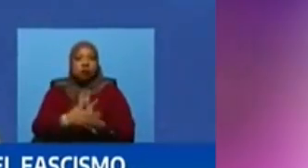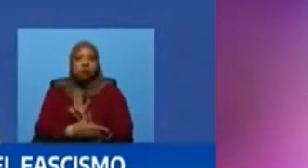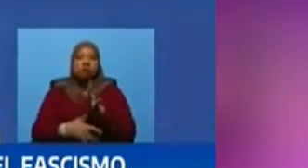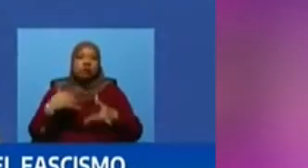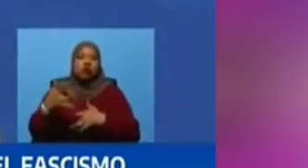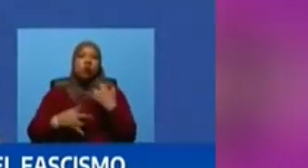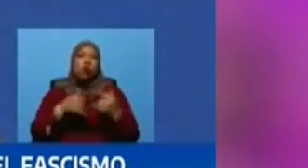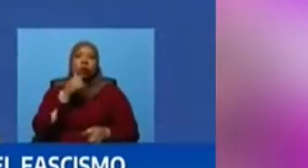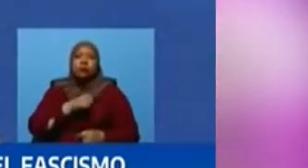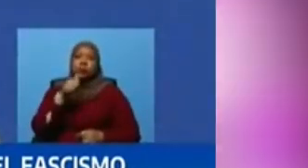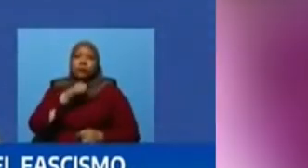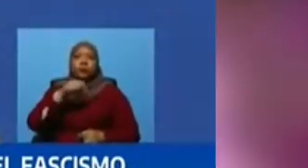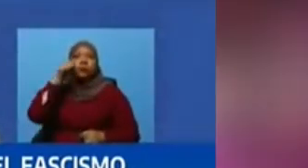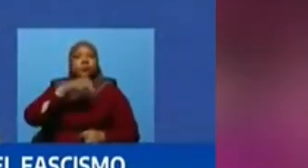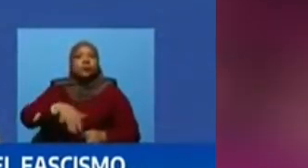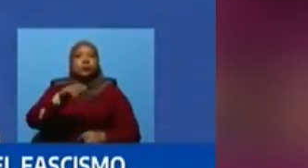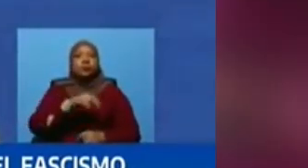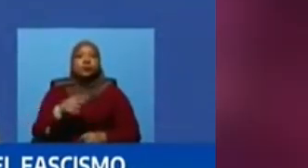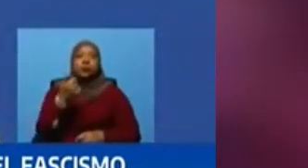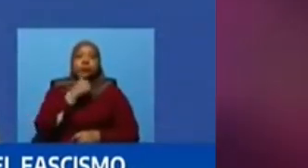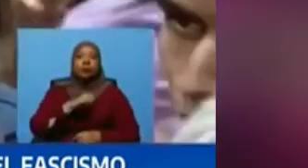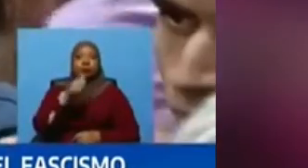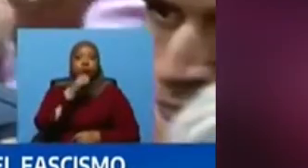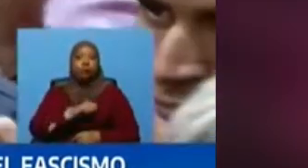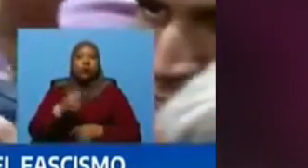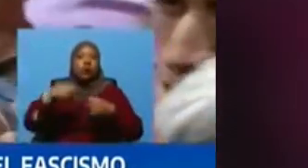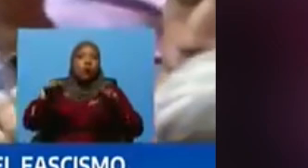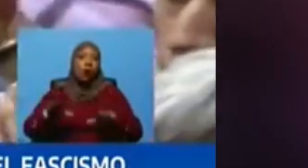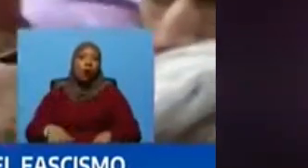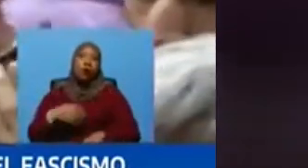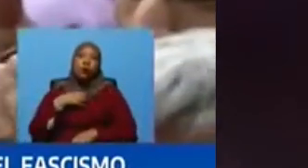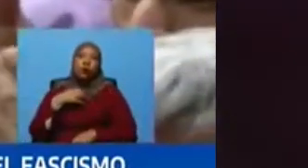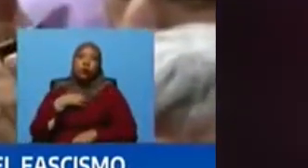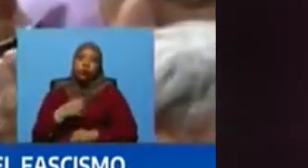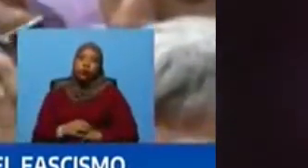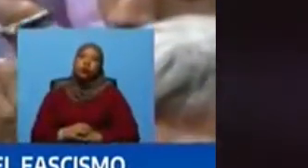la resistencia de un pueblo que se negó a rendirse.